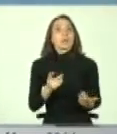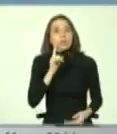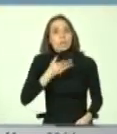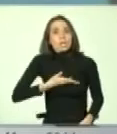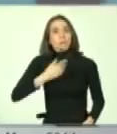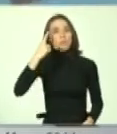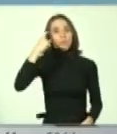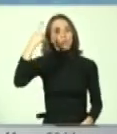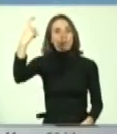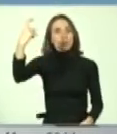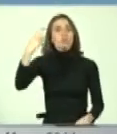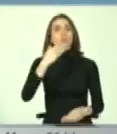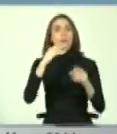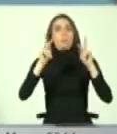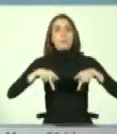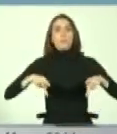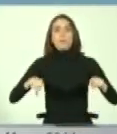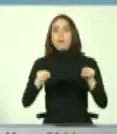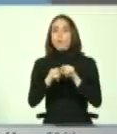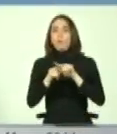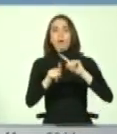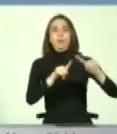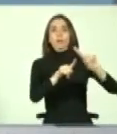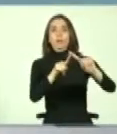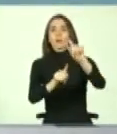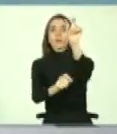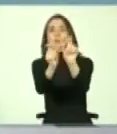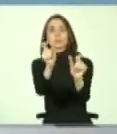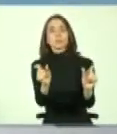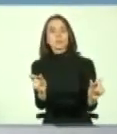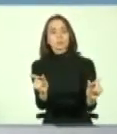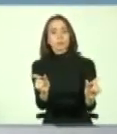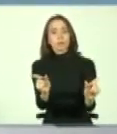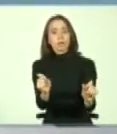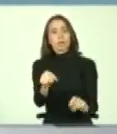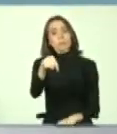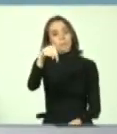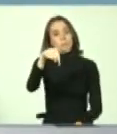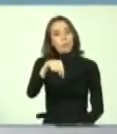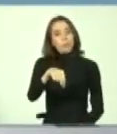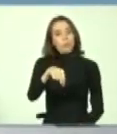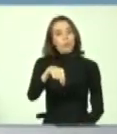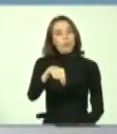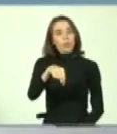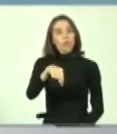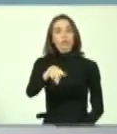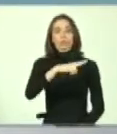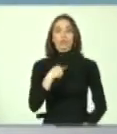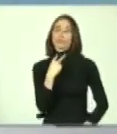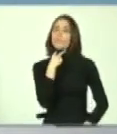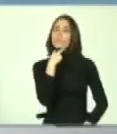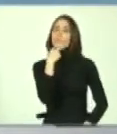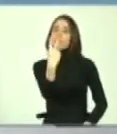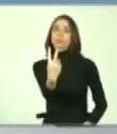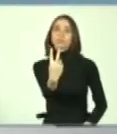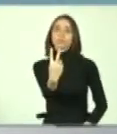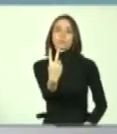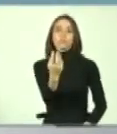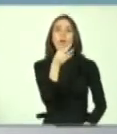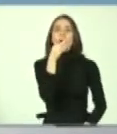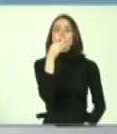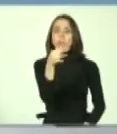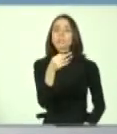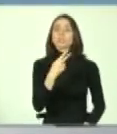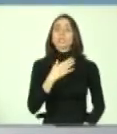y metas como las demás personas hoy levantamos nuestra voz para decir